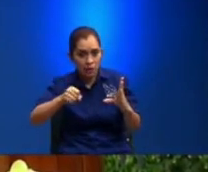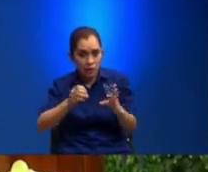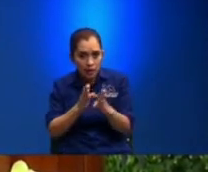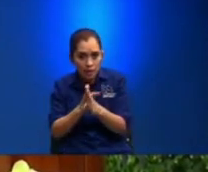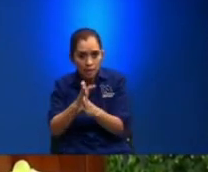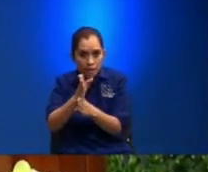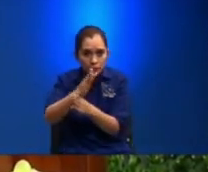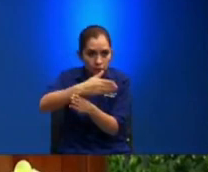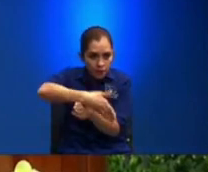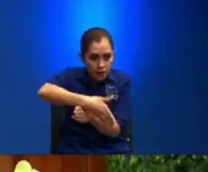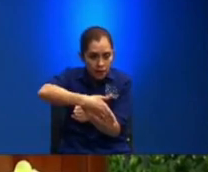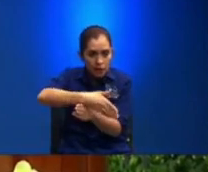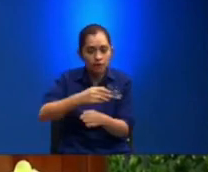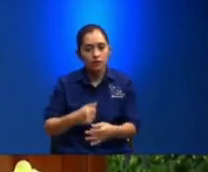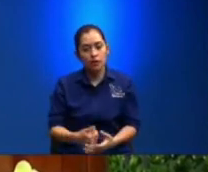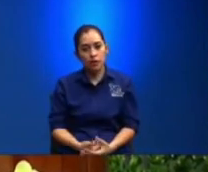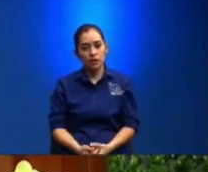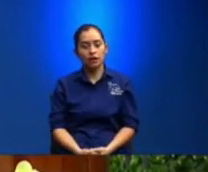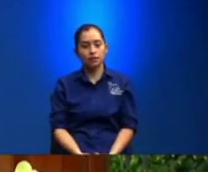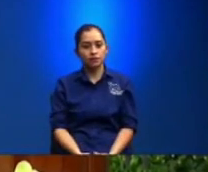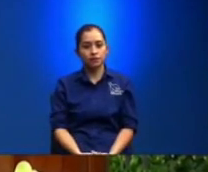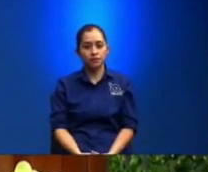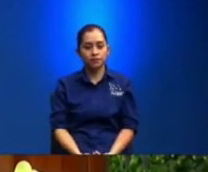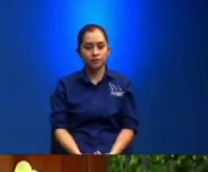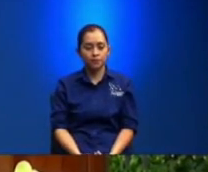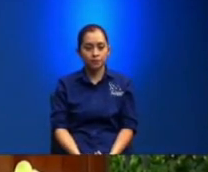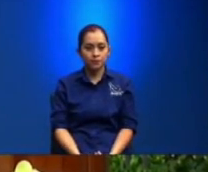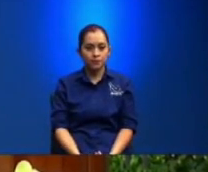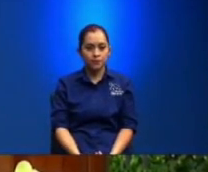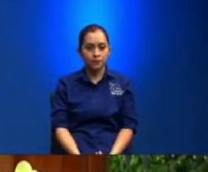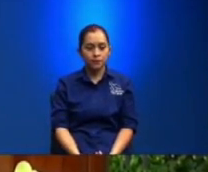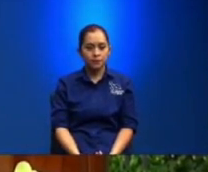chicos pre su co